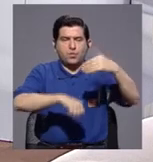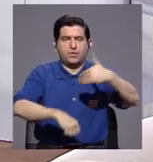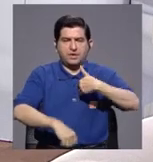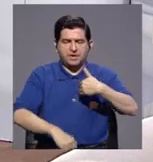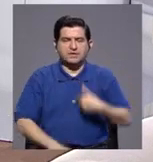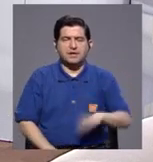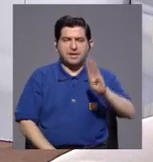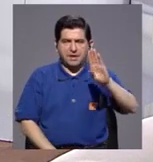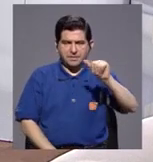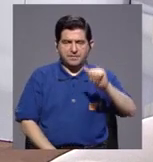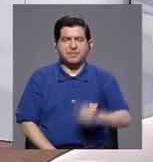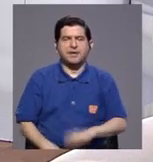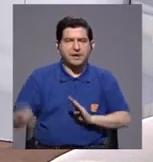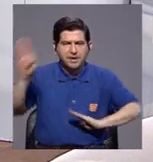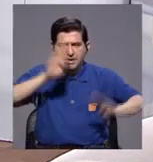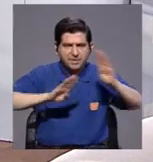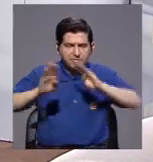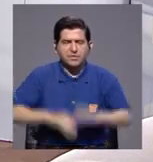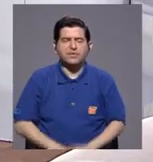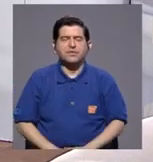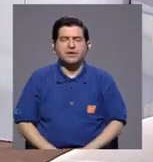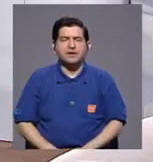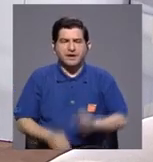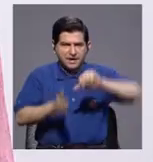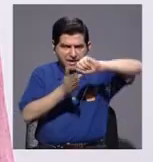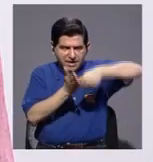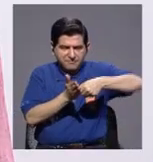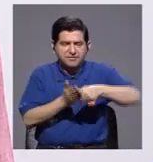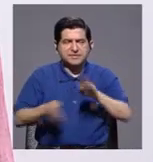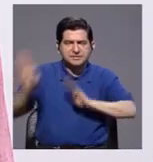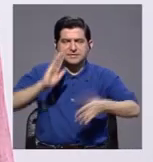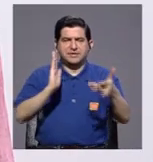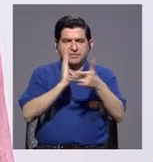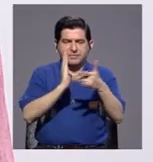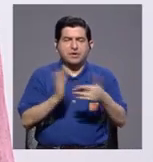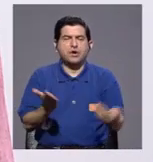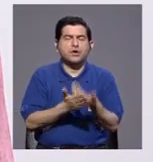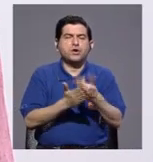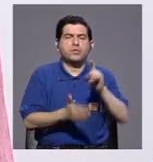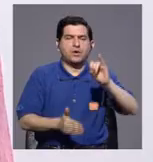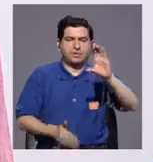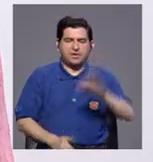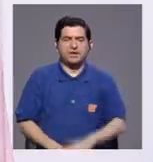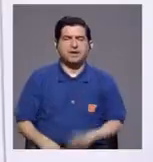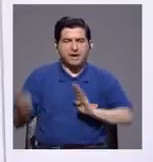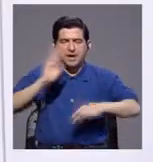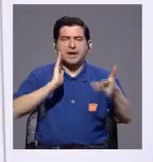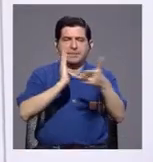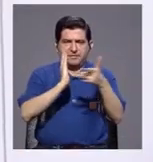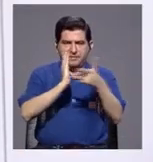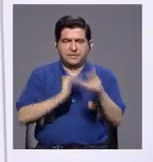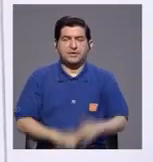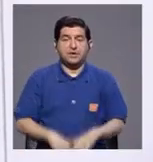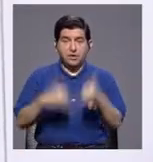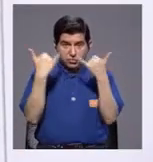un bachillerato en biología con énfasis en biotecnología y además una nueva licenciatura en biotecnología